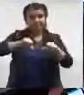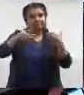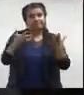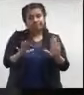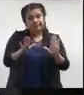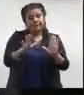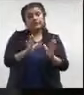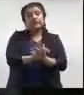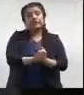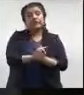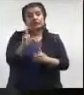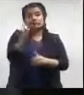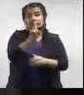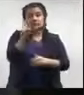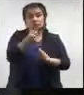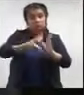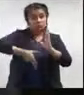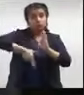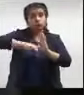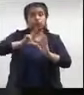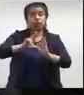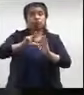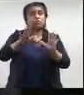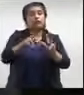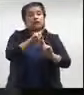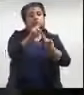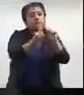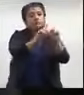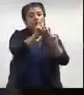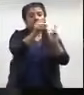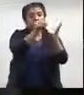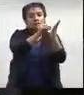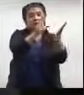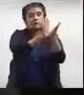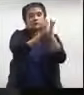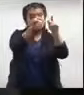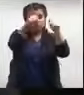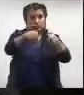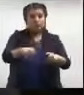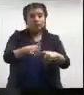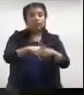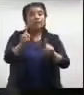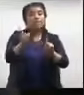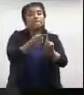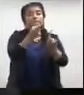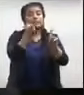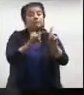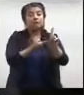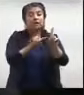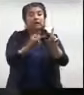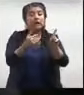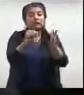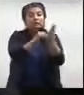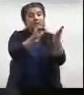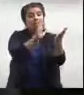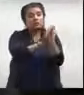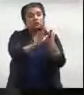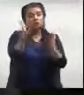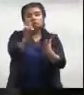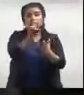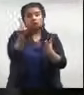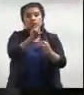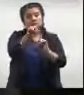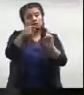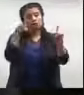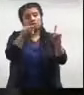no rectificamos en torno a las interpelaciones del día de hoy. La primera interpelación no fue